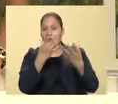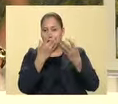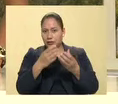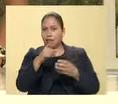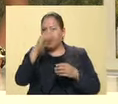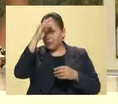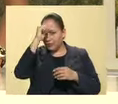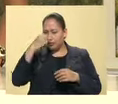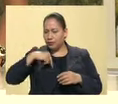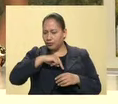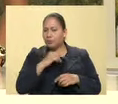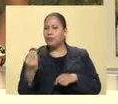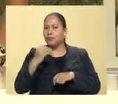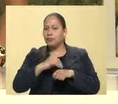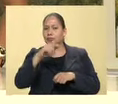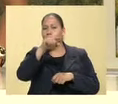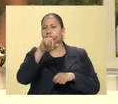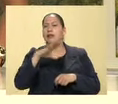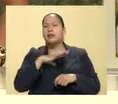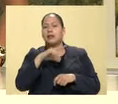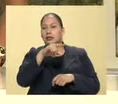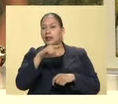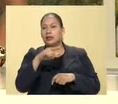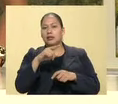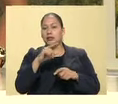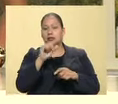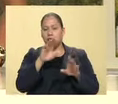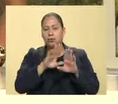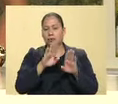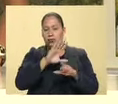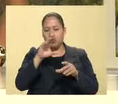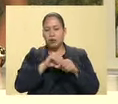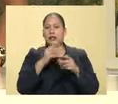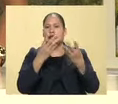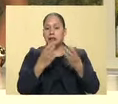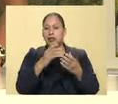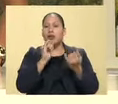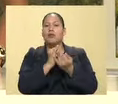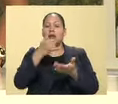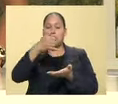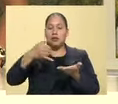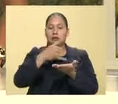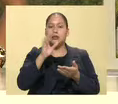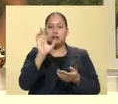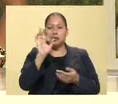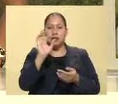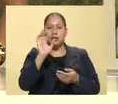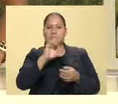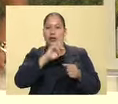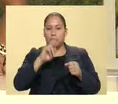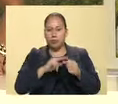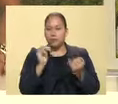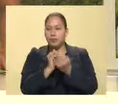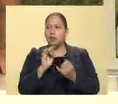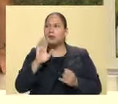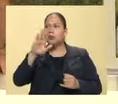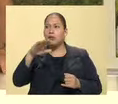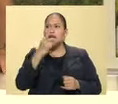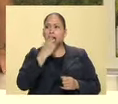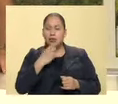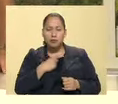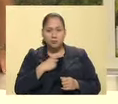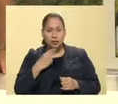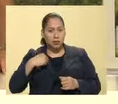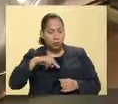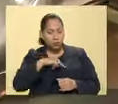este lo podemos encontrar... totalmente deshidratado o el que viene en aceite de oliva también. Oye, dime una cosa, ese no lo podemos